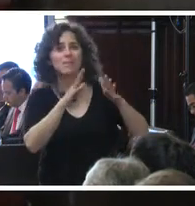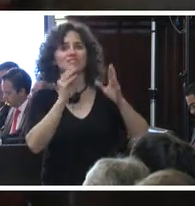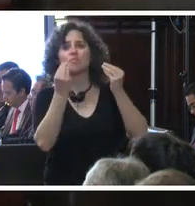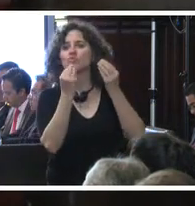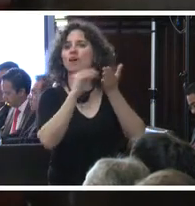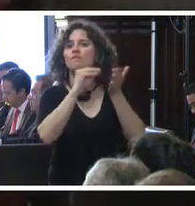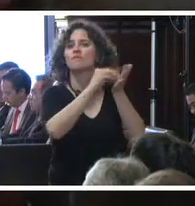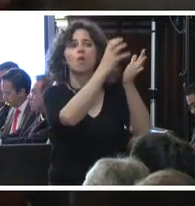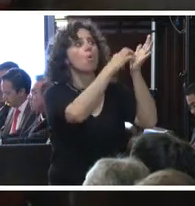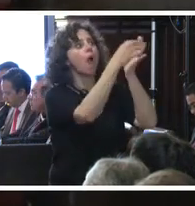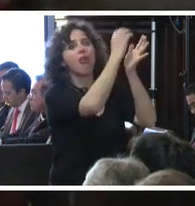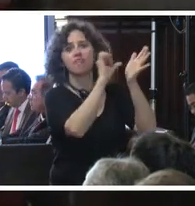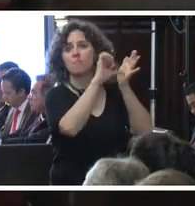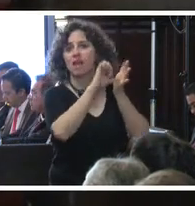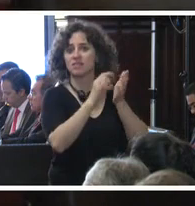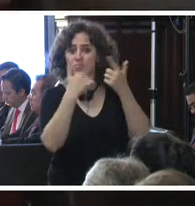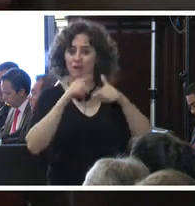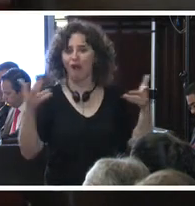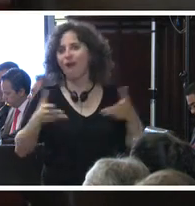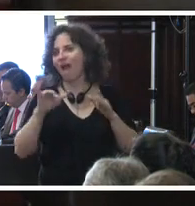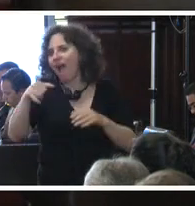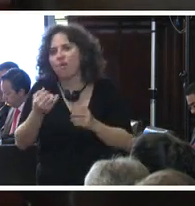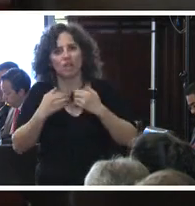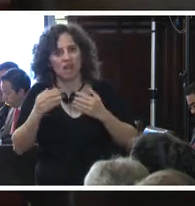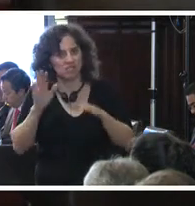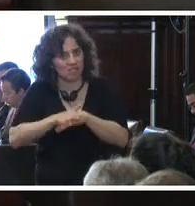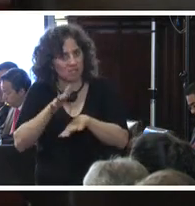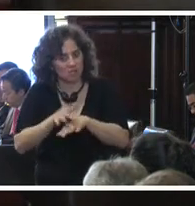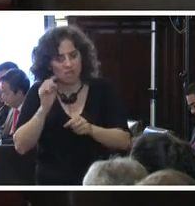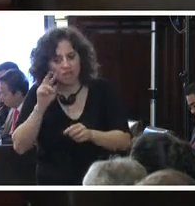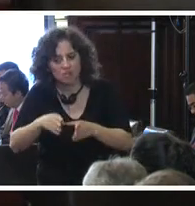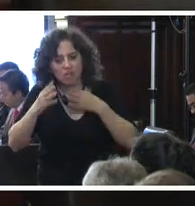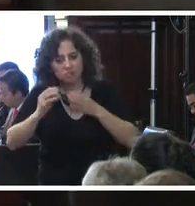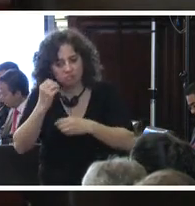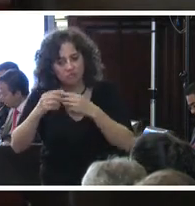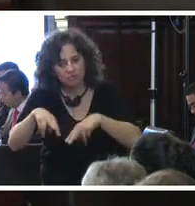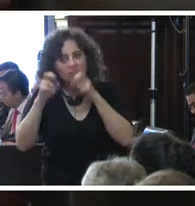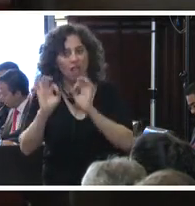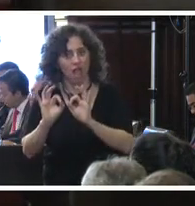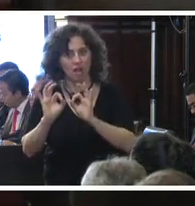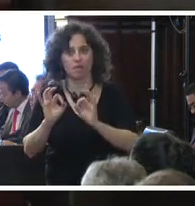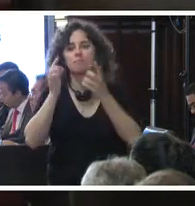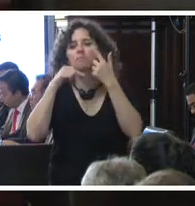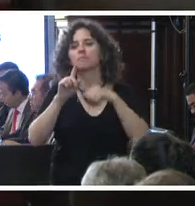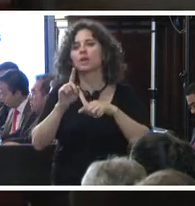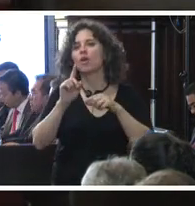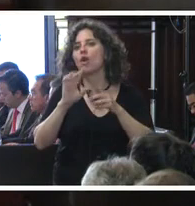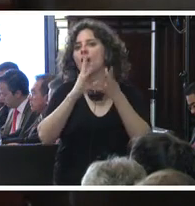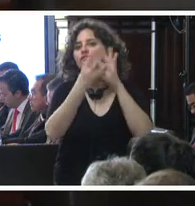país, pero nos hemos enfocado en este caso a Coahuila. Sin embargo, la manera en que se